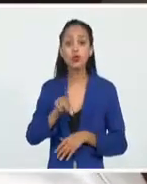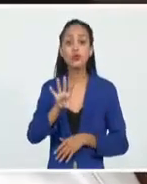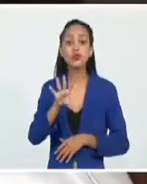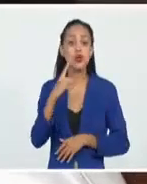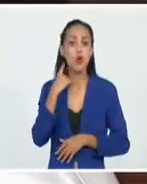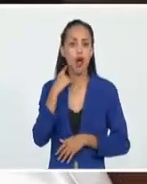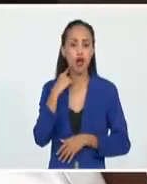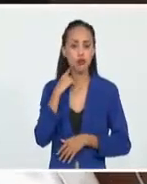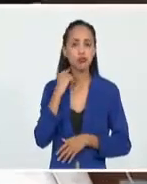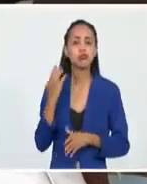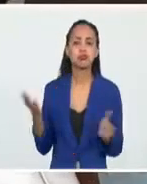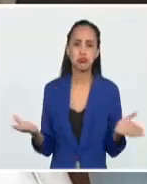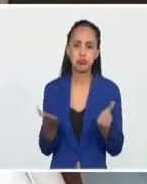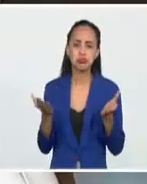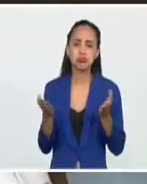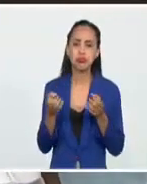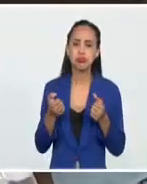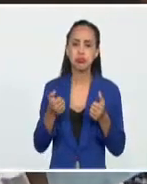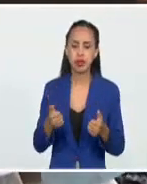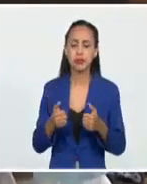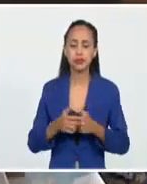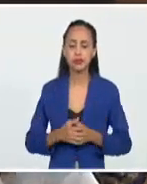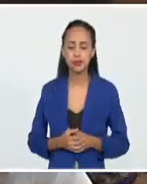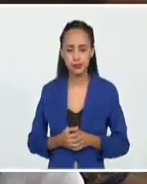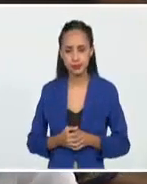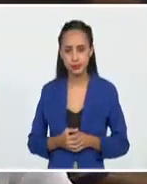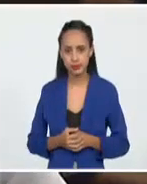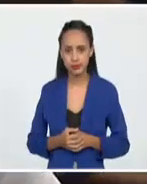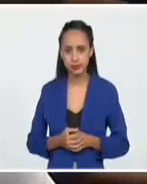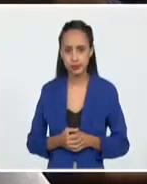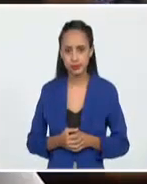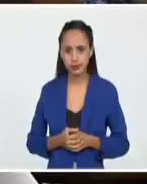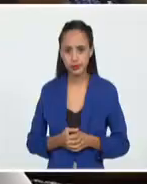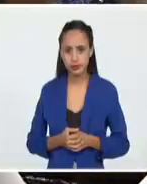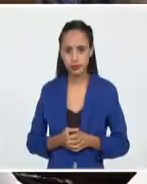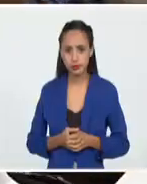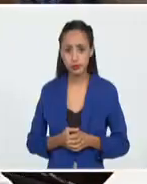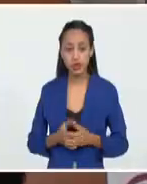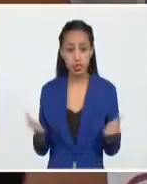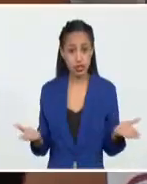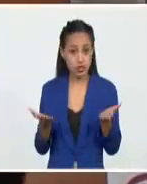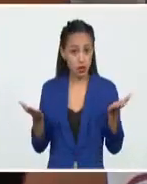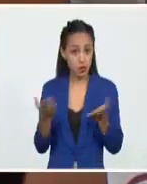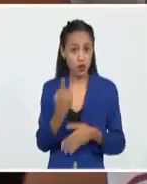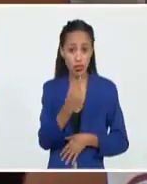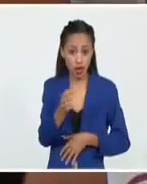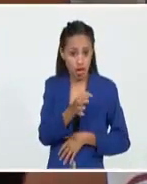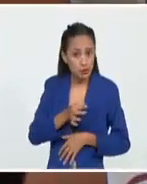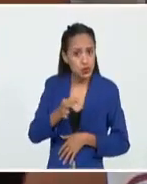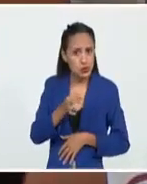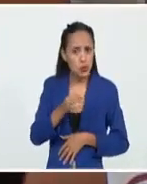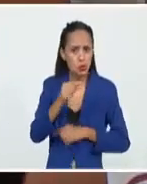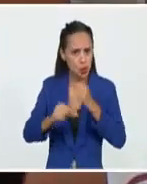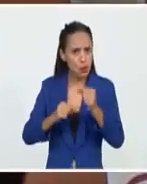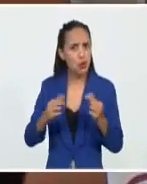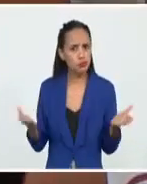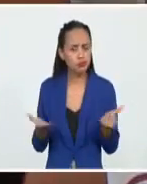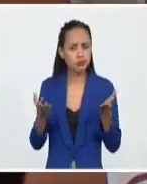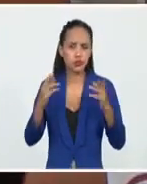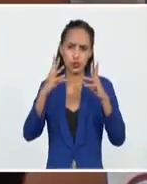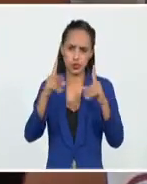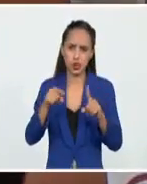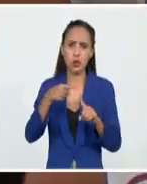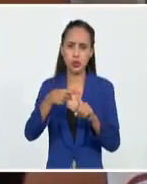ha avanzado considerablemente en los temas asociados al desarrollo territorial. Tenemos muchos desafíos que fueron recogidos en